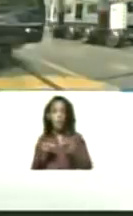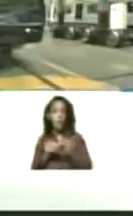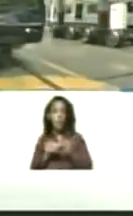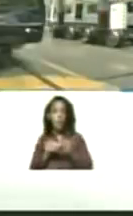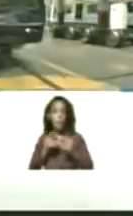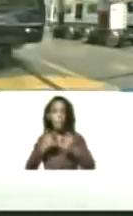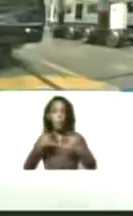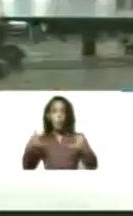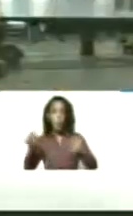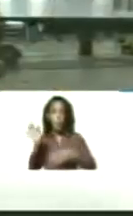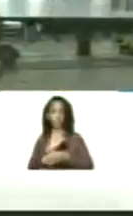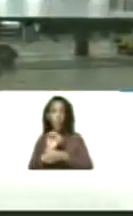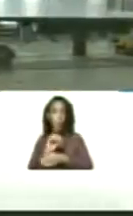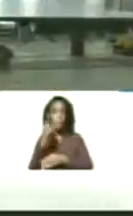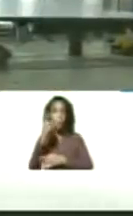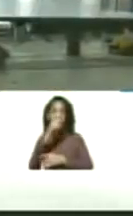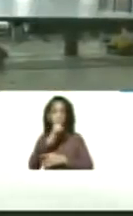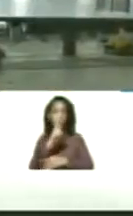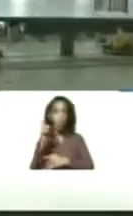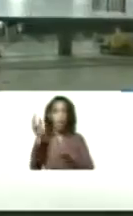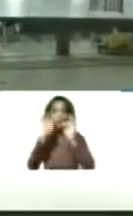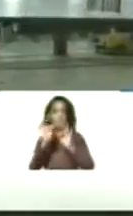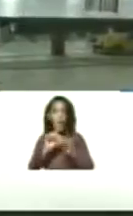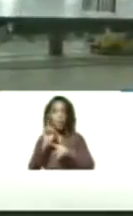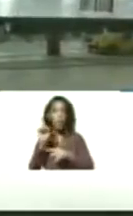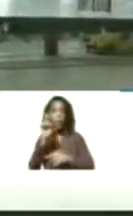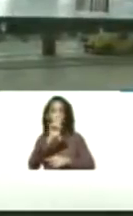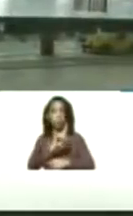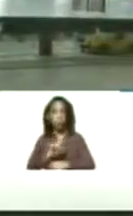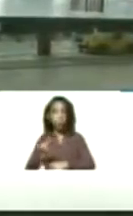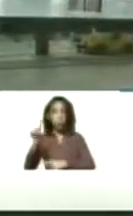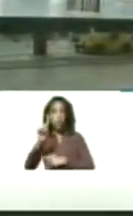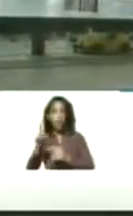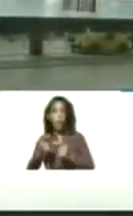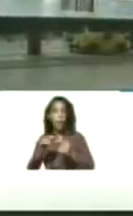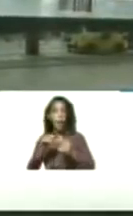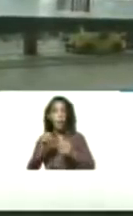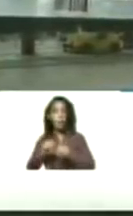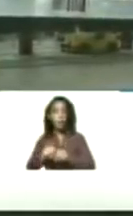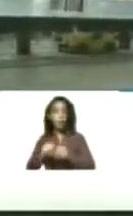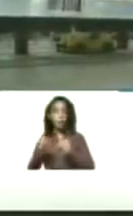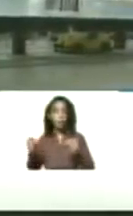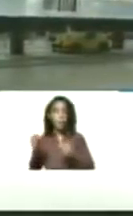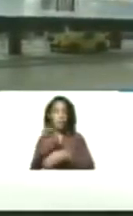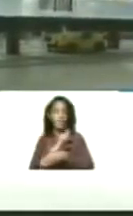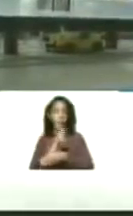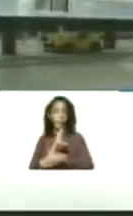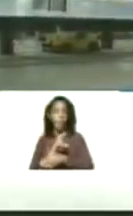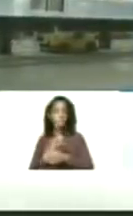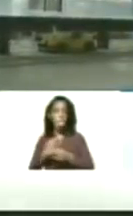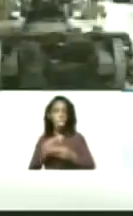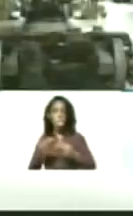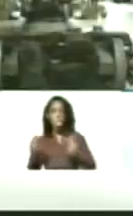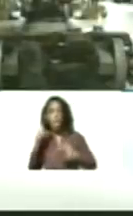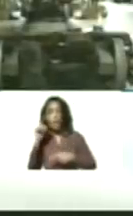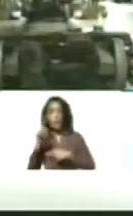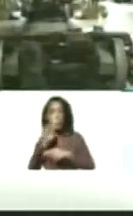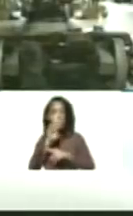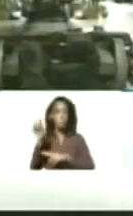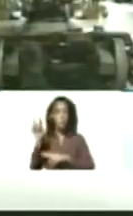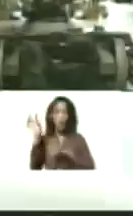podía funcionar en los primeros años, en la medida que fue circulando, se degradó el cable de una manera muy rápida. Bueno, y estamos viendo que de